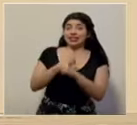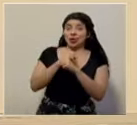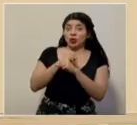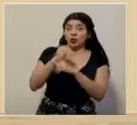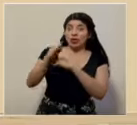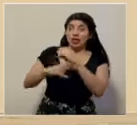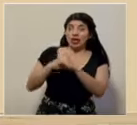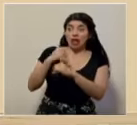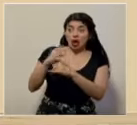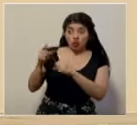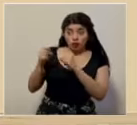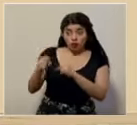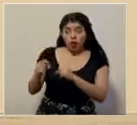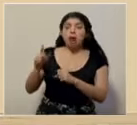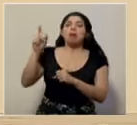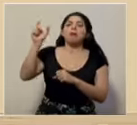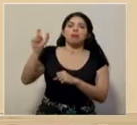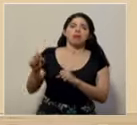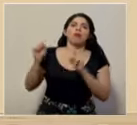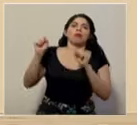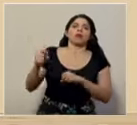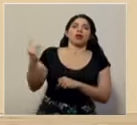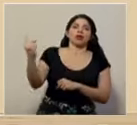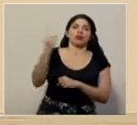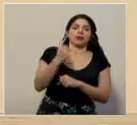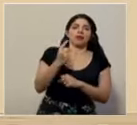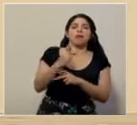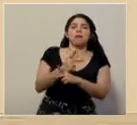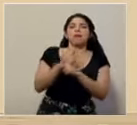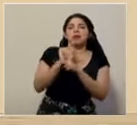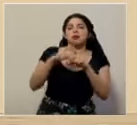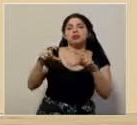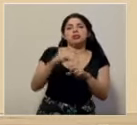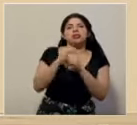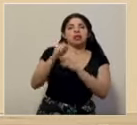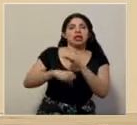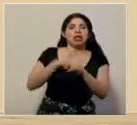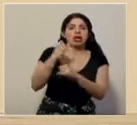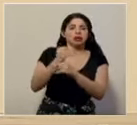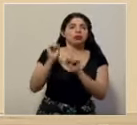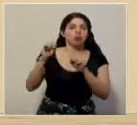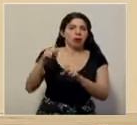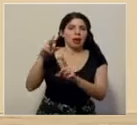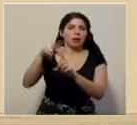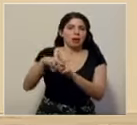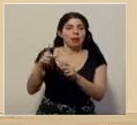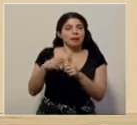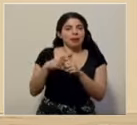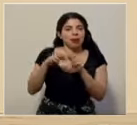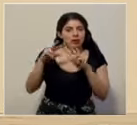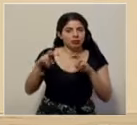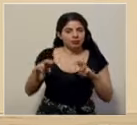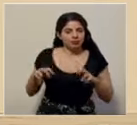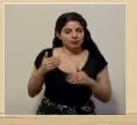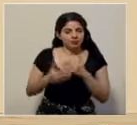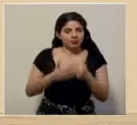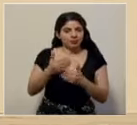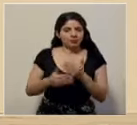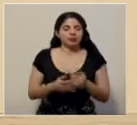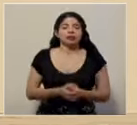sólido, también un turista pueda viajar protegido por coberturas de seguros internacionales. Y termino diciendo